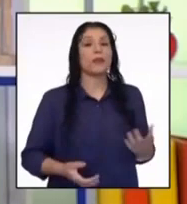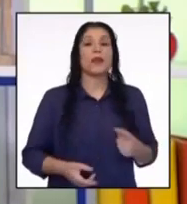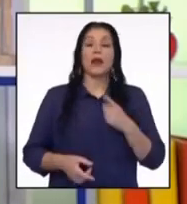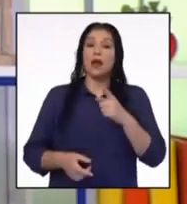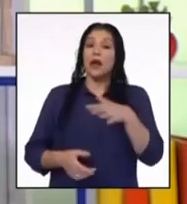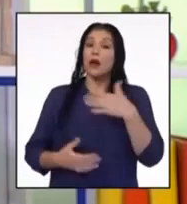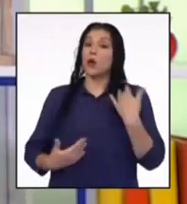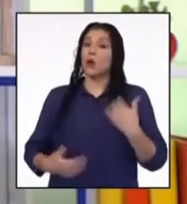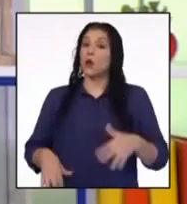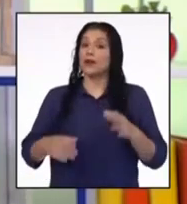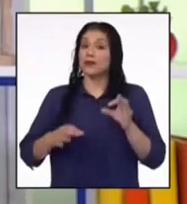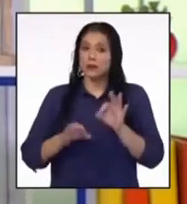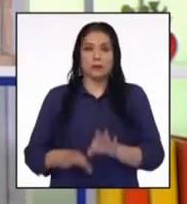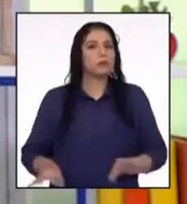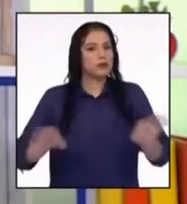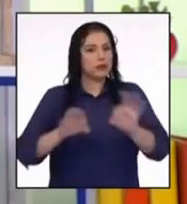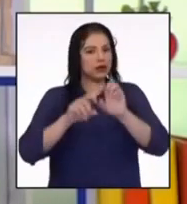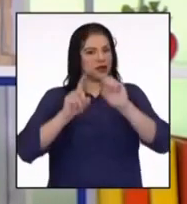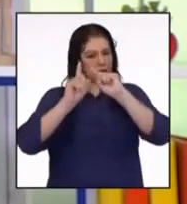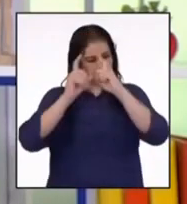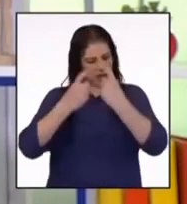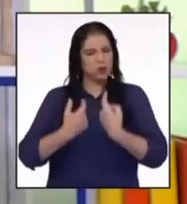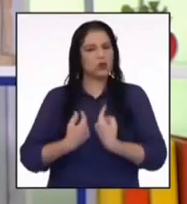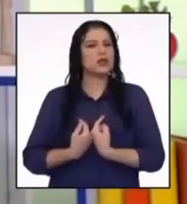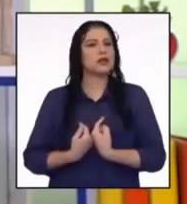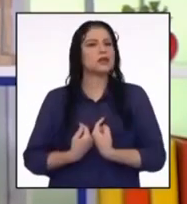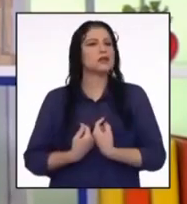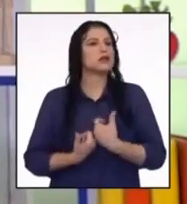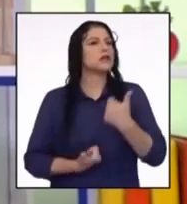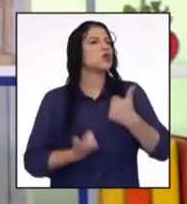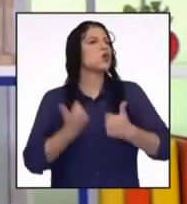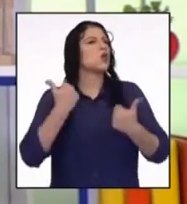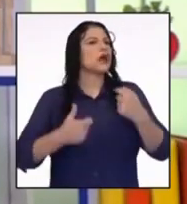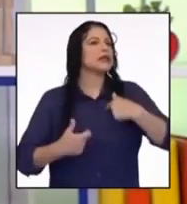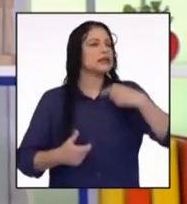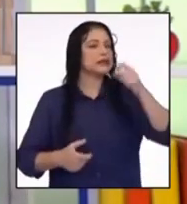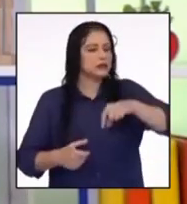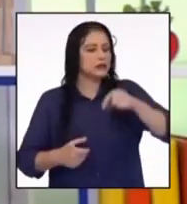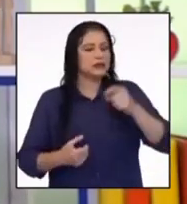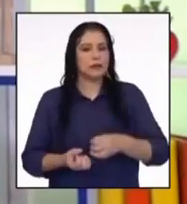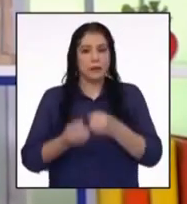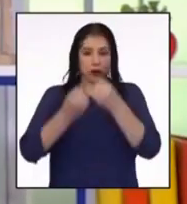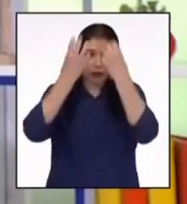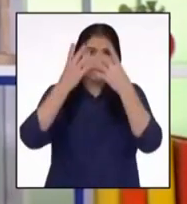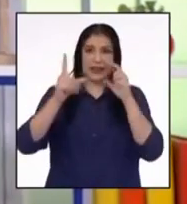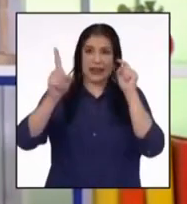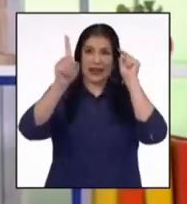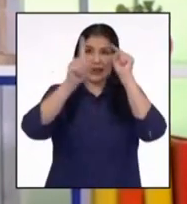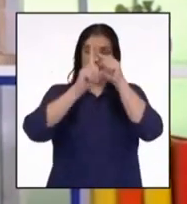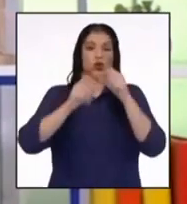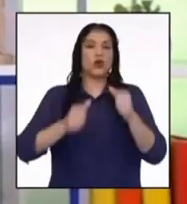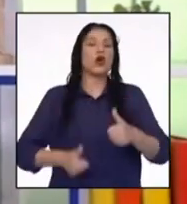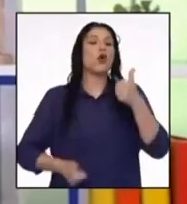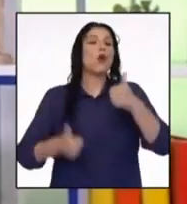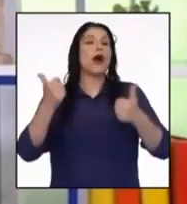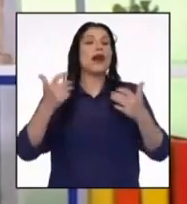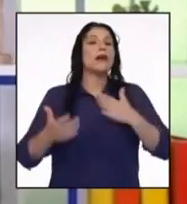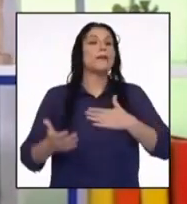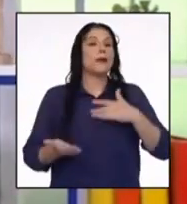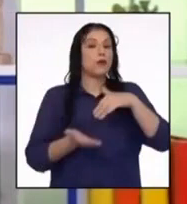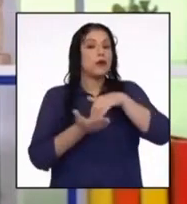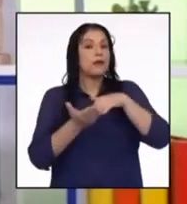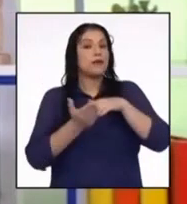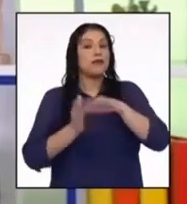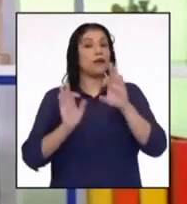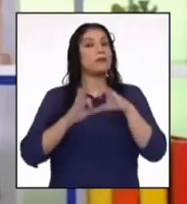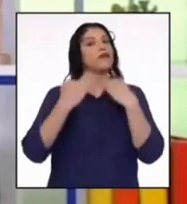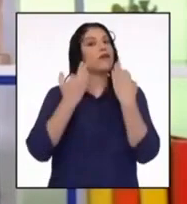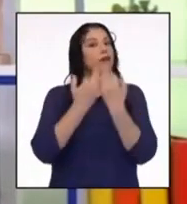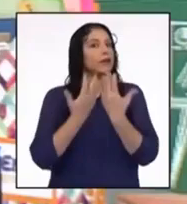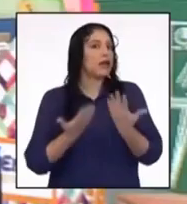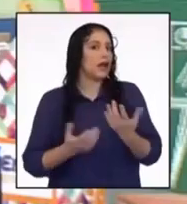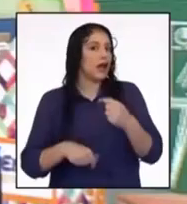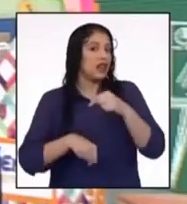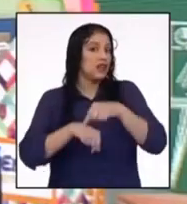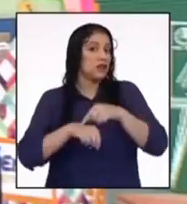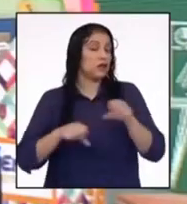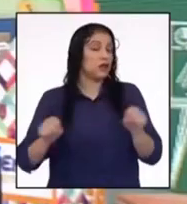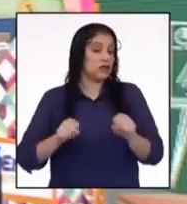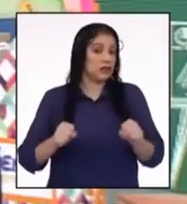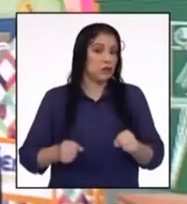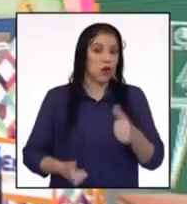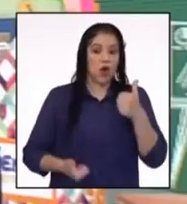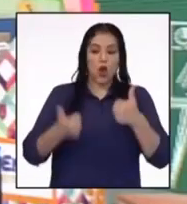Es muy importante preguntarse, ¿qué debo hacer para cumplir el reto de saber cuál es el nivel de vulnerabilidad de mi familia?